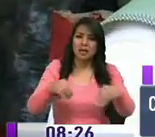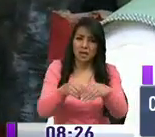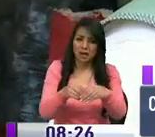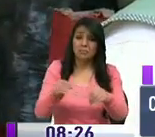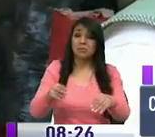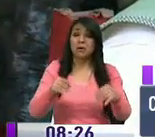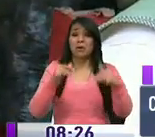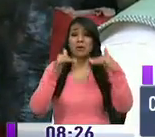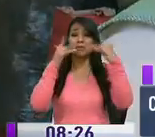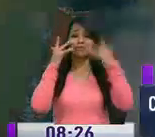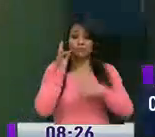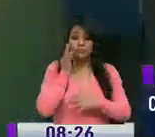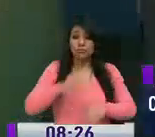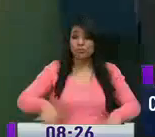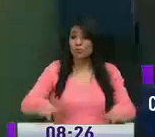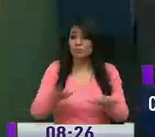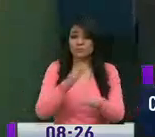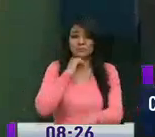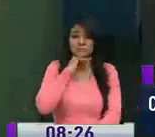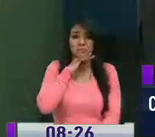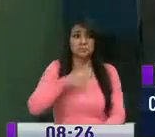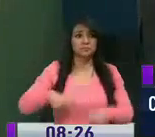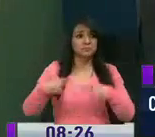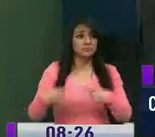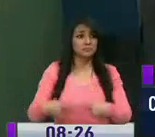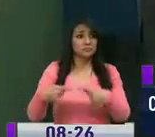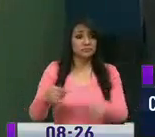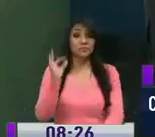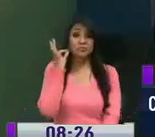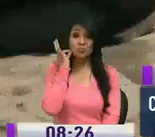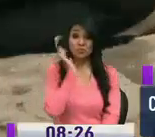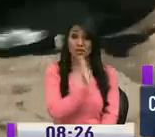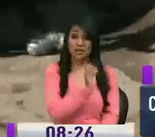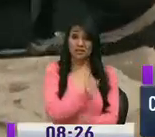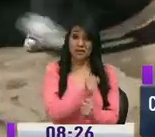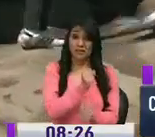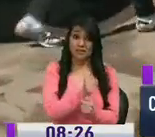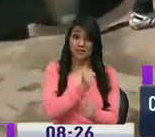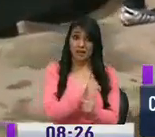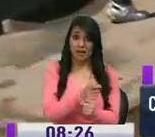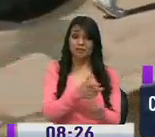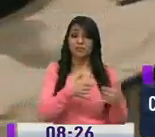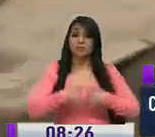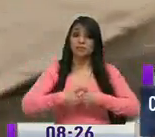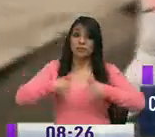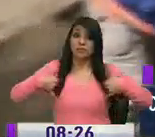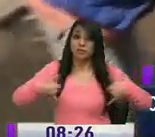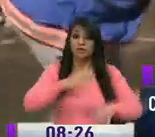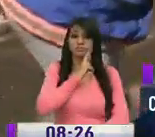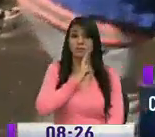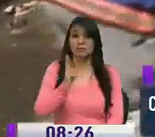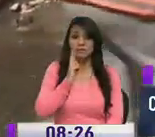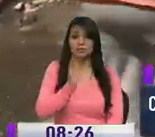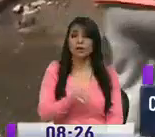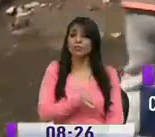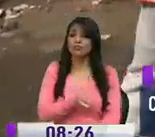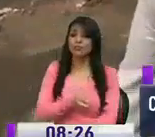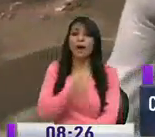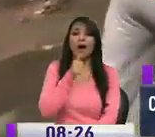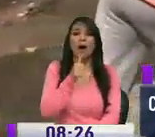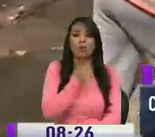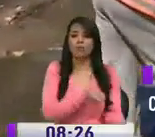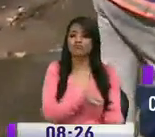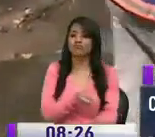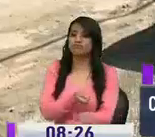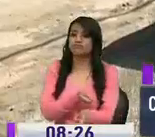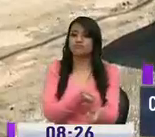para acá, las frutas. Todos los días las señoras que trabajan ahí salen de su local de comida para poder regar agua sobre la tierra